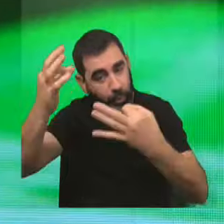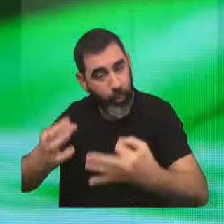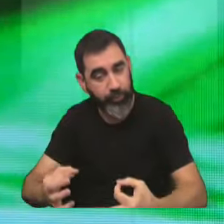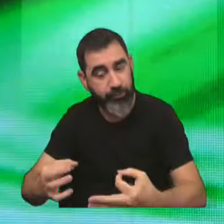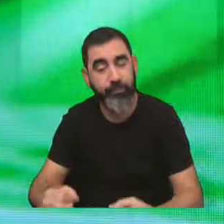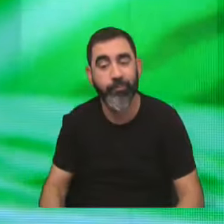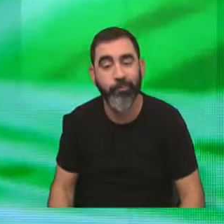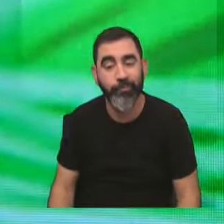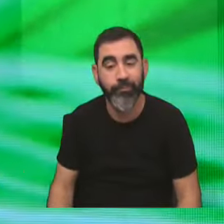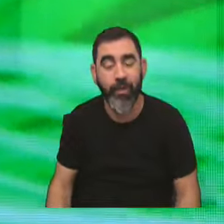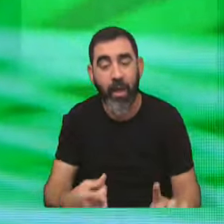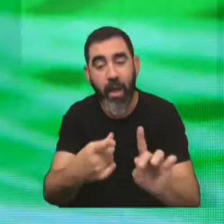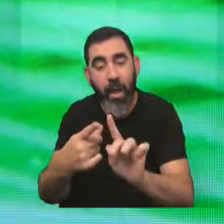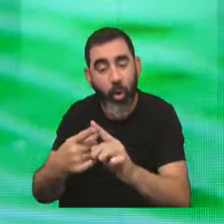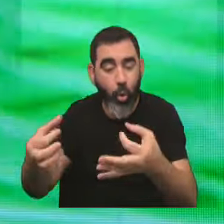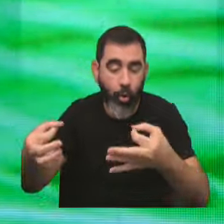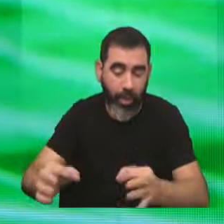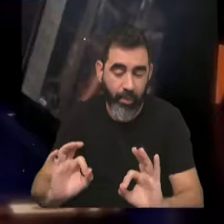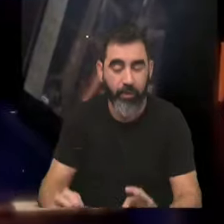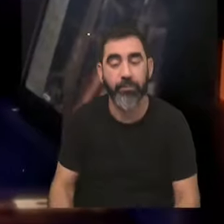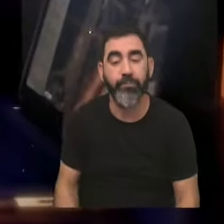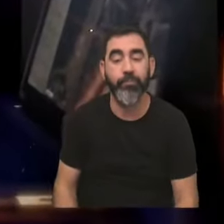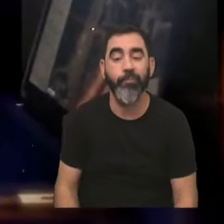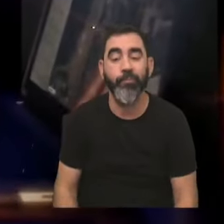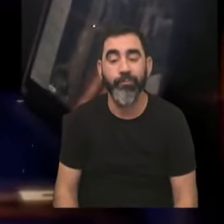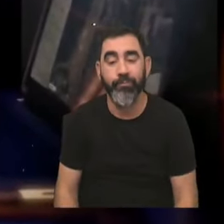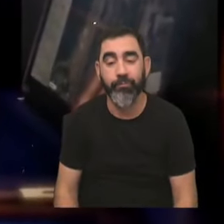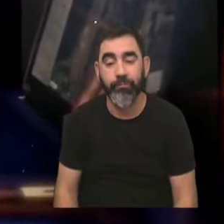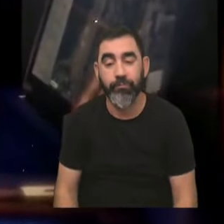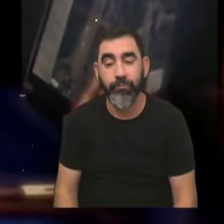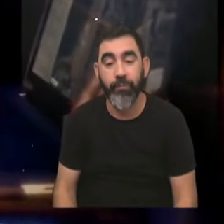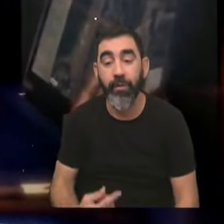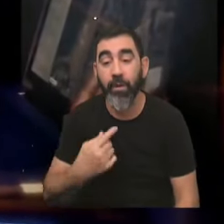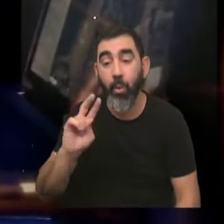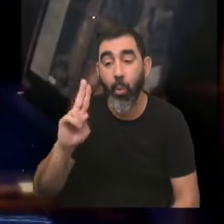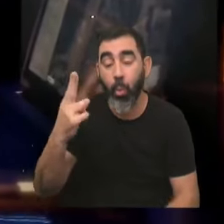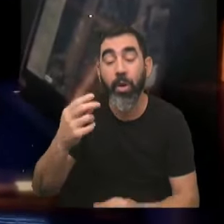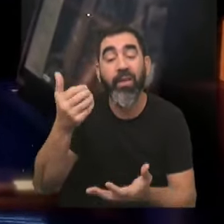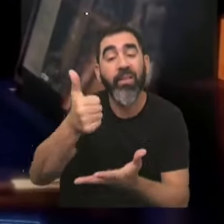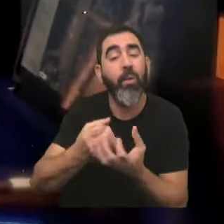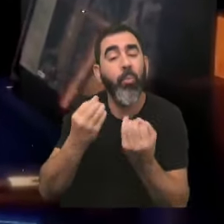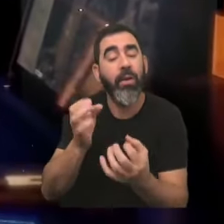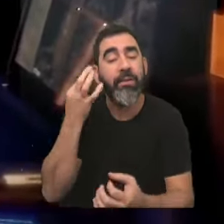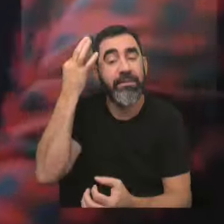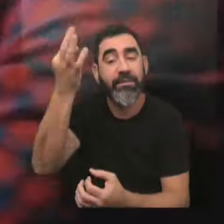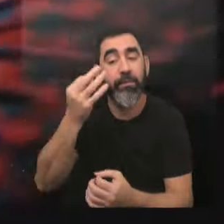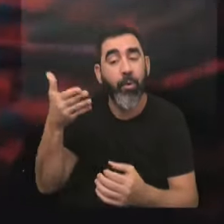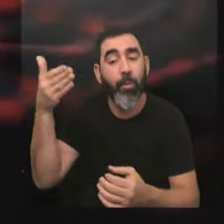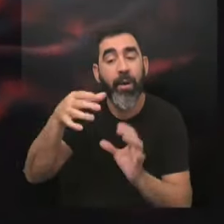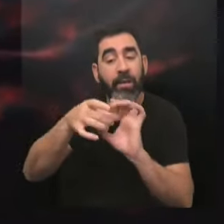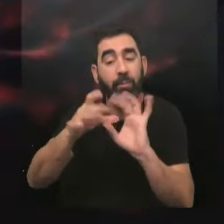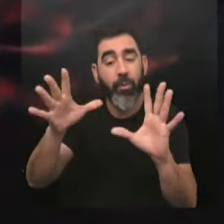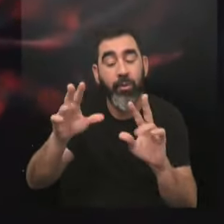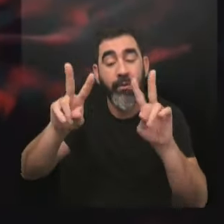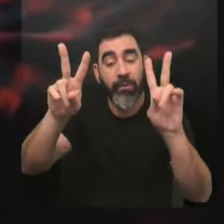eh más moderada vamos a decir así Becerra está en Uruguay en el marco del seminario participación y democracia en un mundo